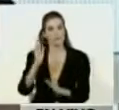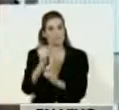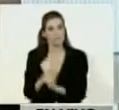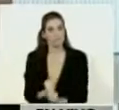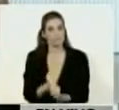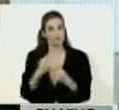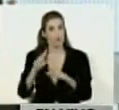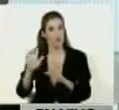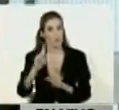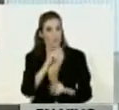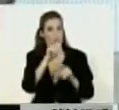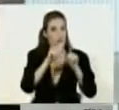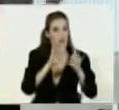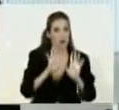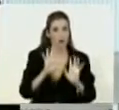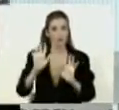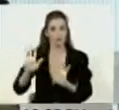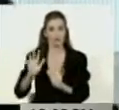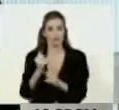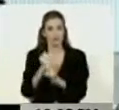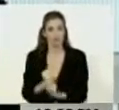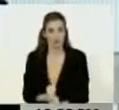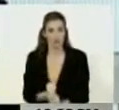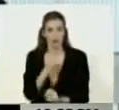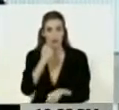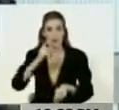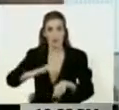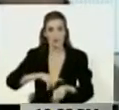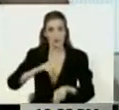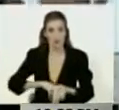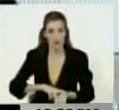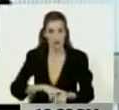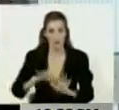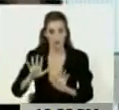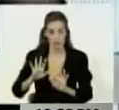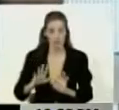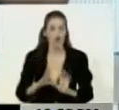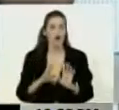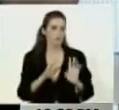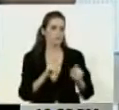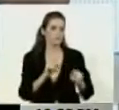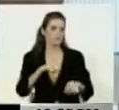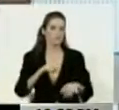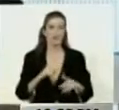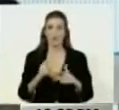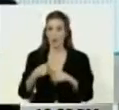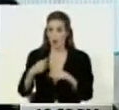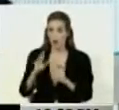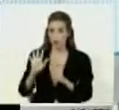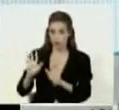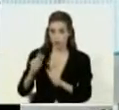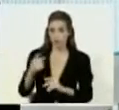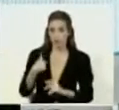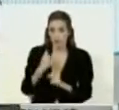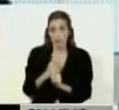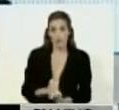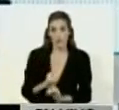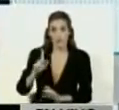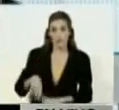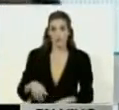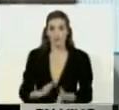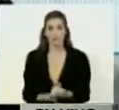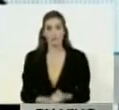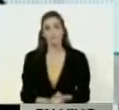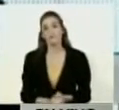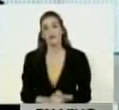déjame consultar, por lo menos tú puedes esperar un tiempito. Me dijo, bueno, sí, está bien, si es así, yo espero.